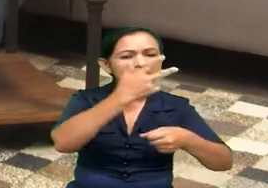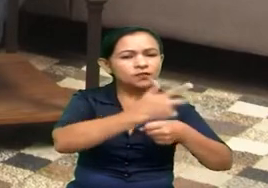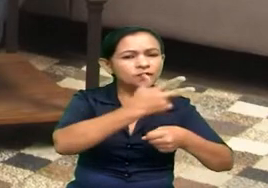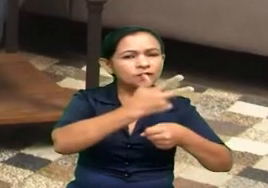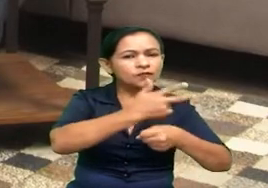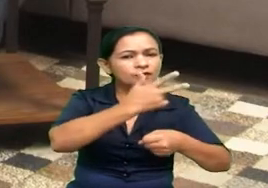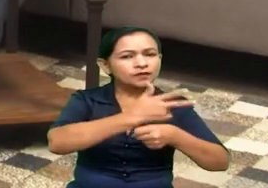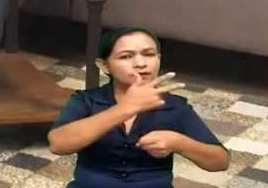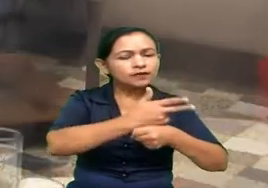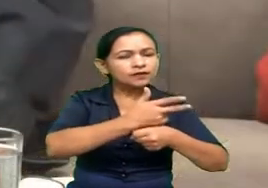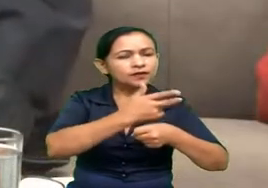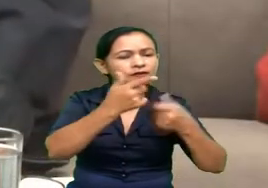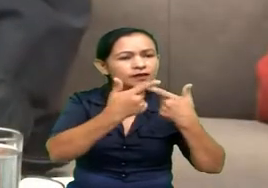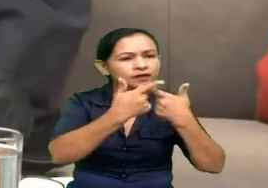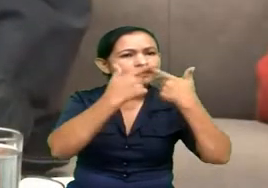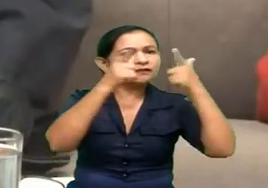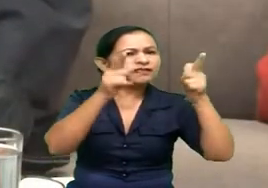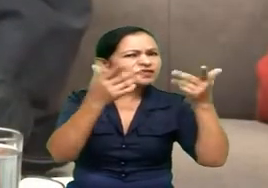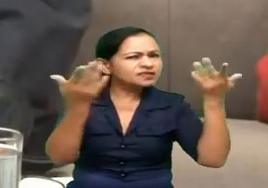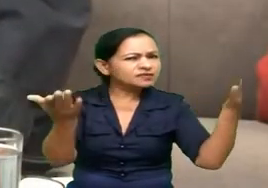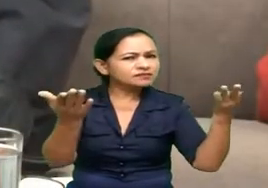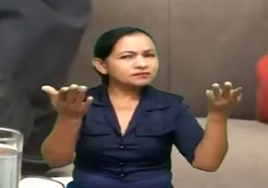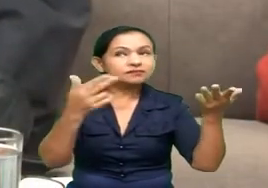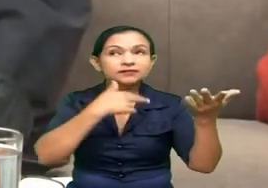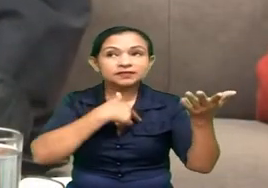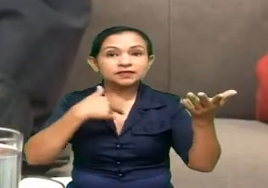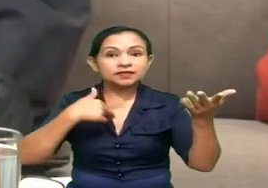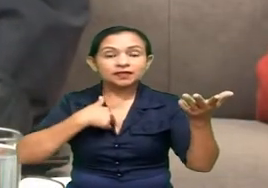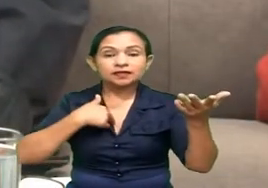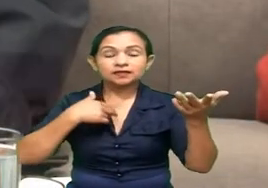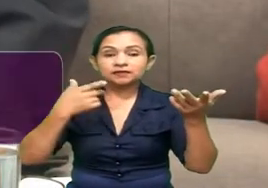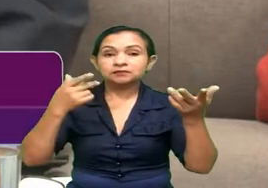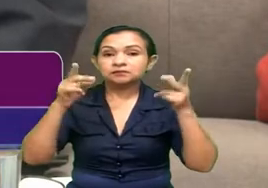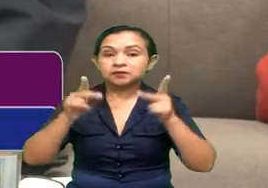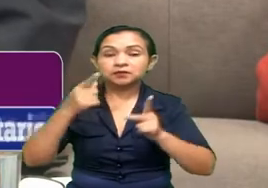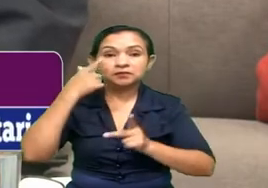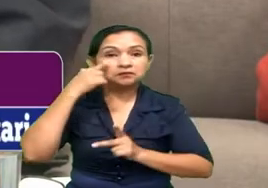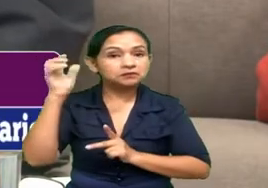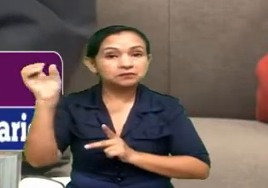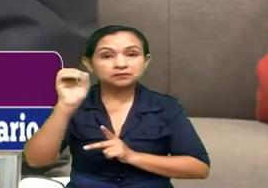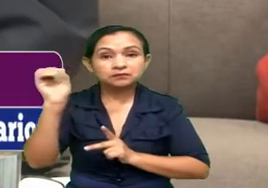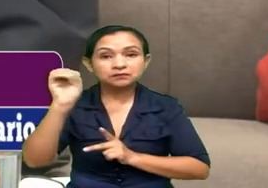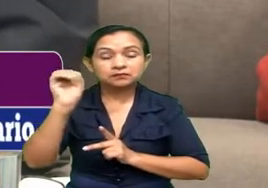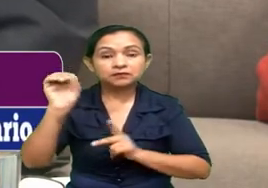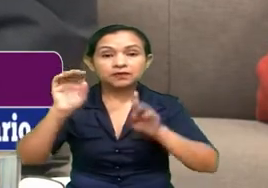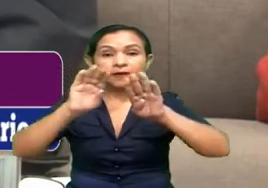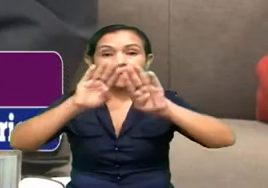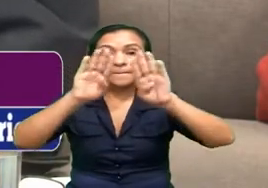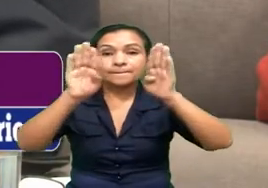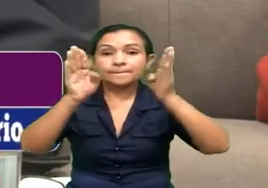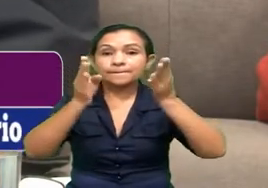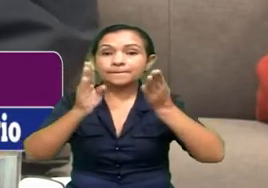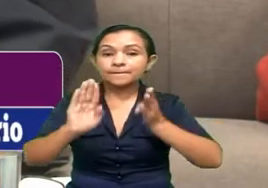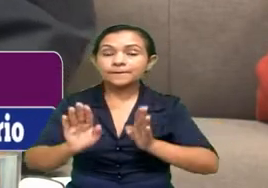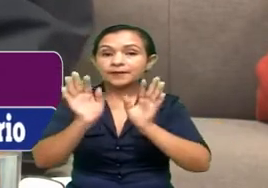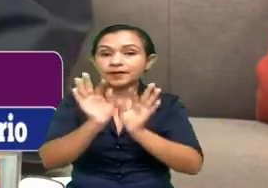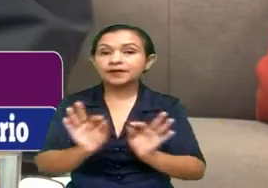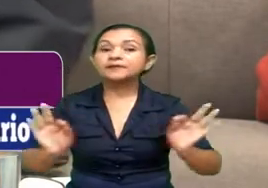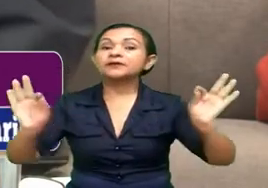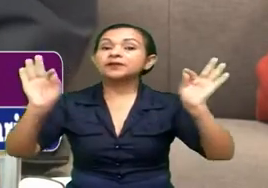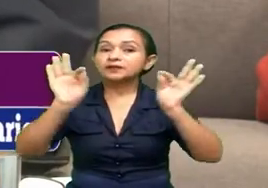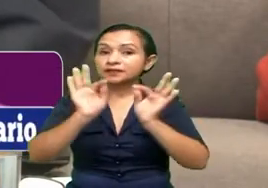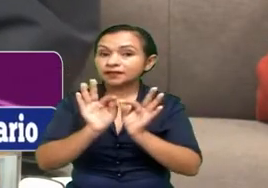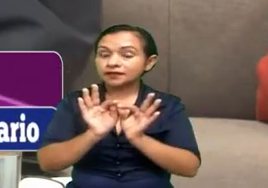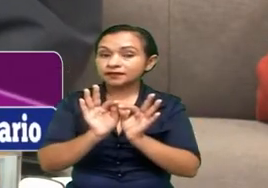la independencia. Aquí hay gente que no conoce quién era una señora que fue elemento fundamental